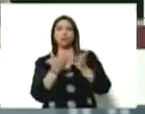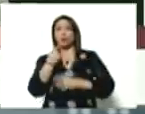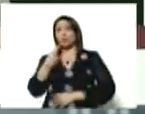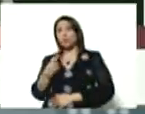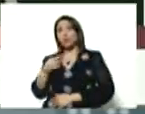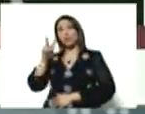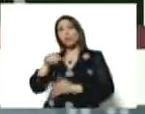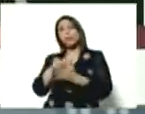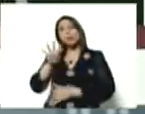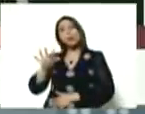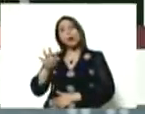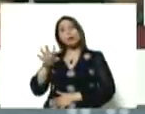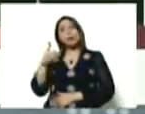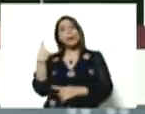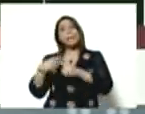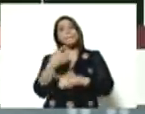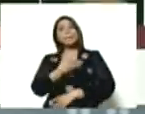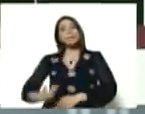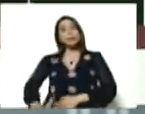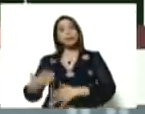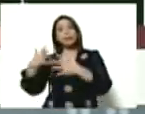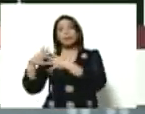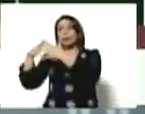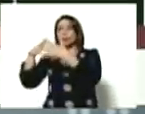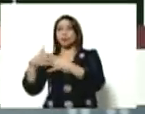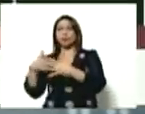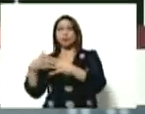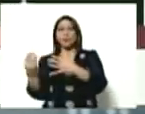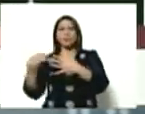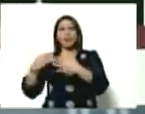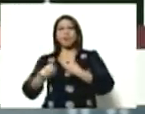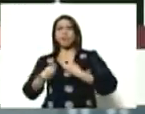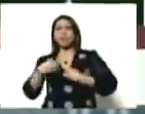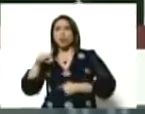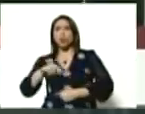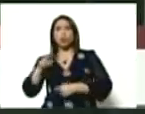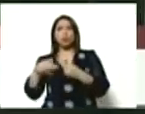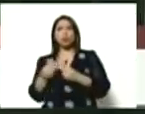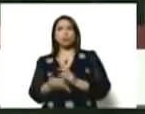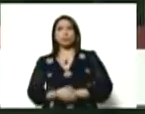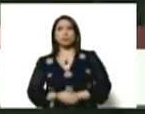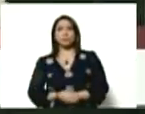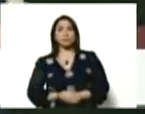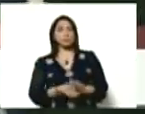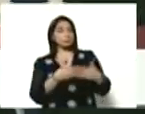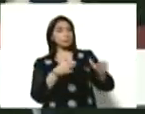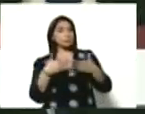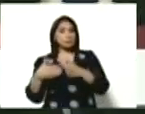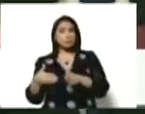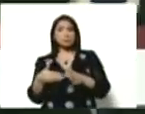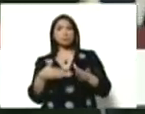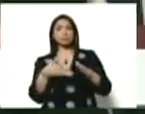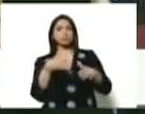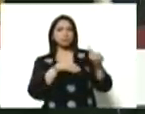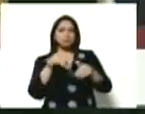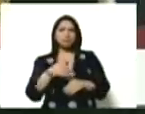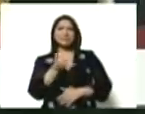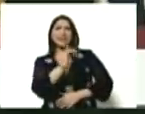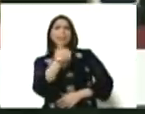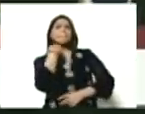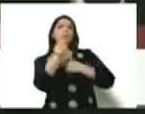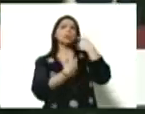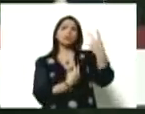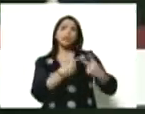el expresidente de Estados Unidos, está más vigente hoy que entonces. Nos gustaría conocer en cuanto a las garantías electorales. Hay, por ejemplo, voceros como el